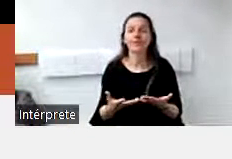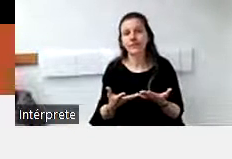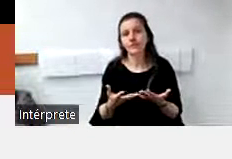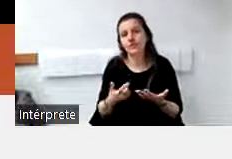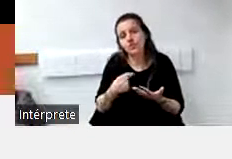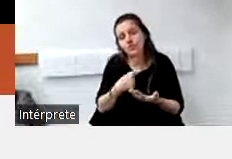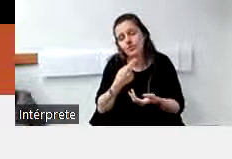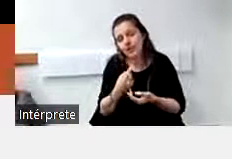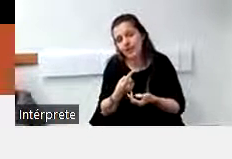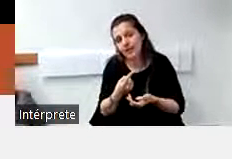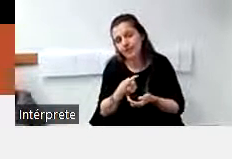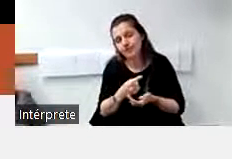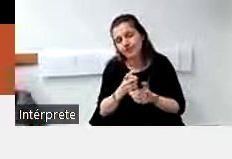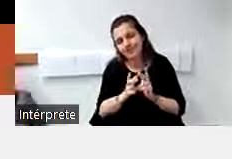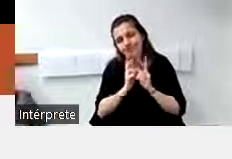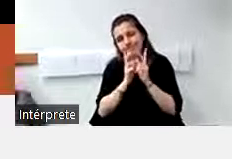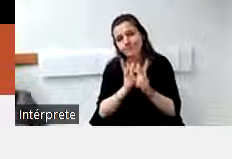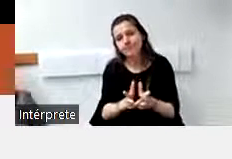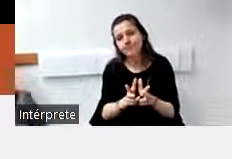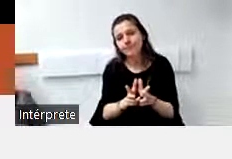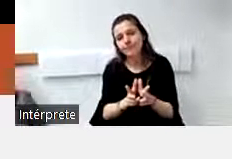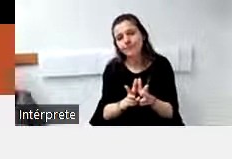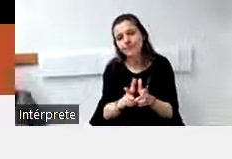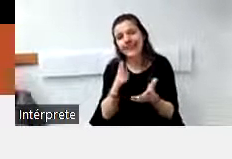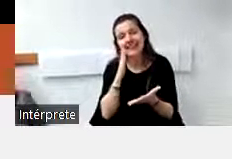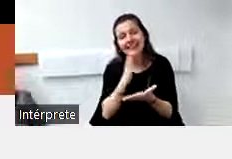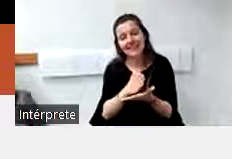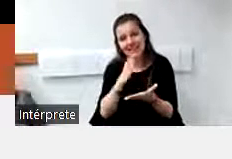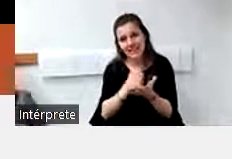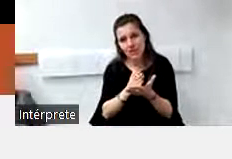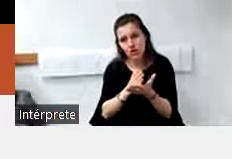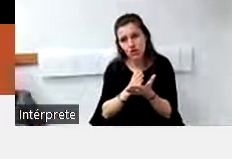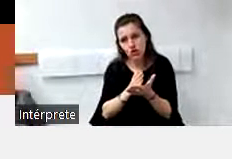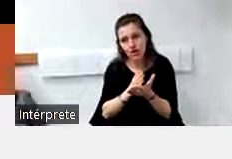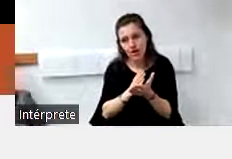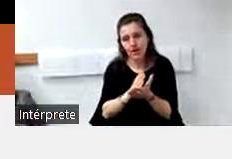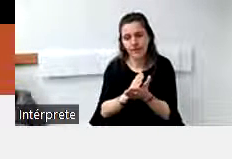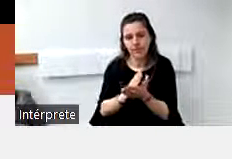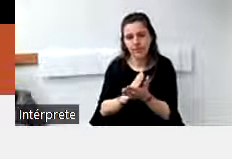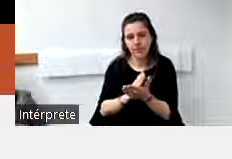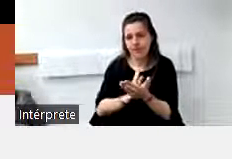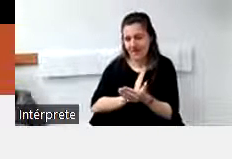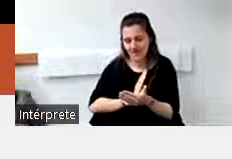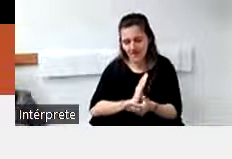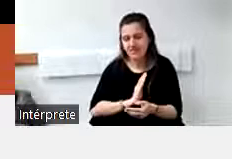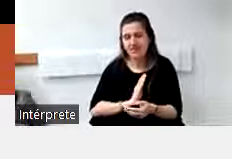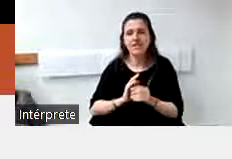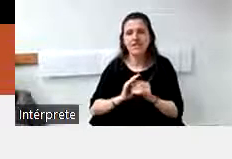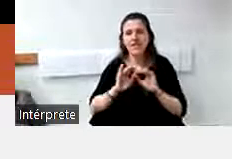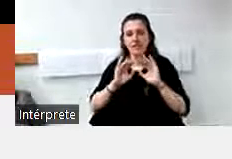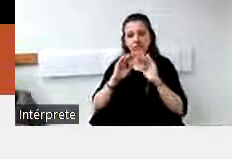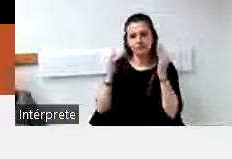diría que el derecho a la intimidad, el derecho a querer, el derecho a recibir